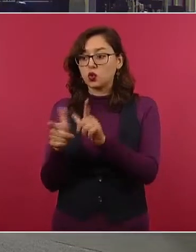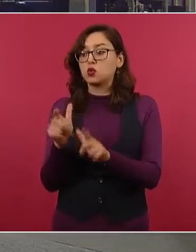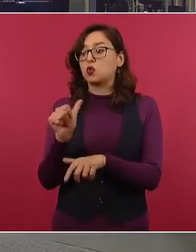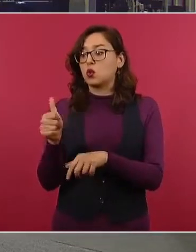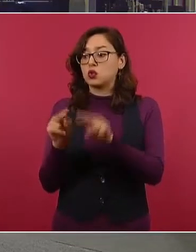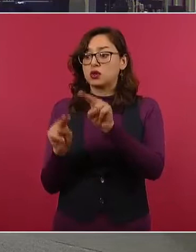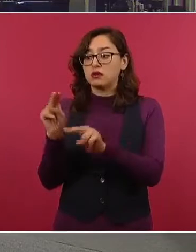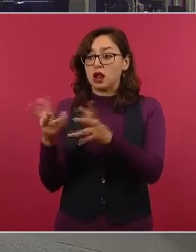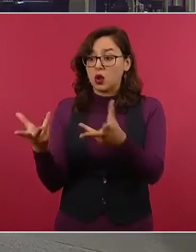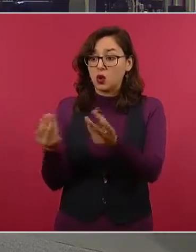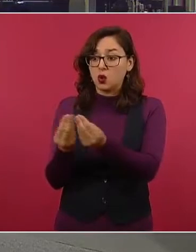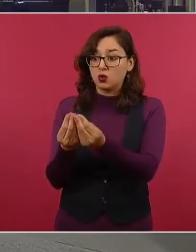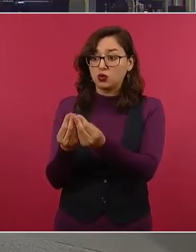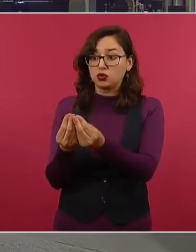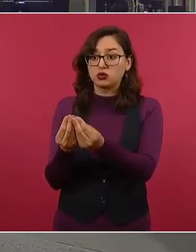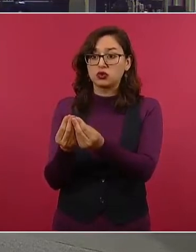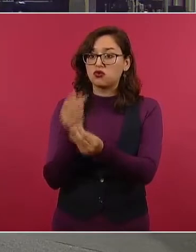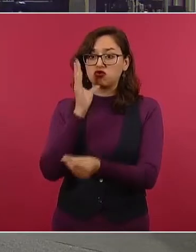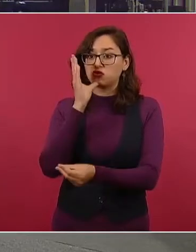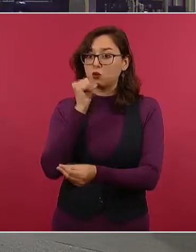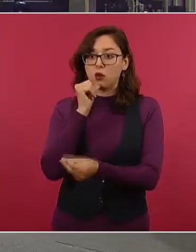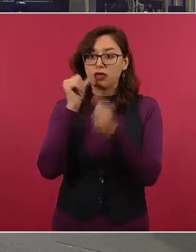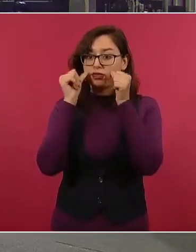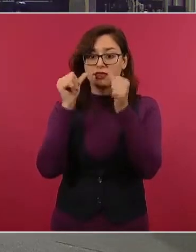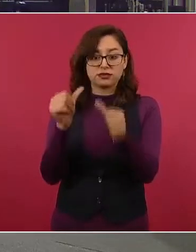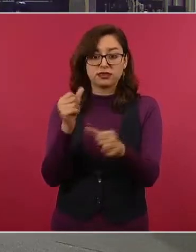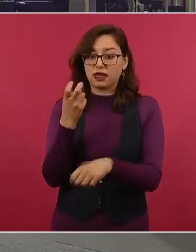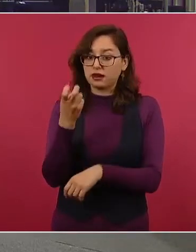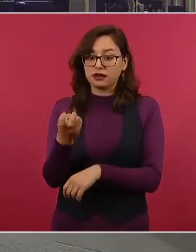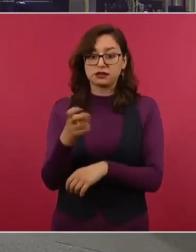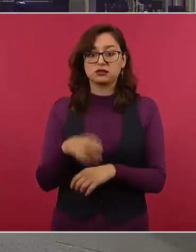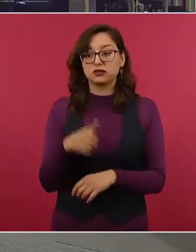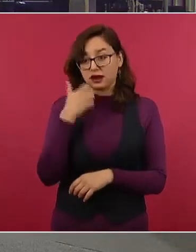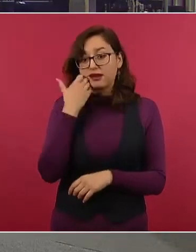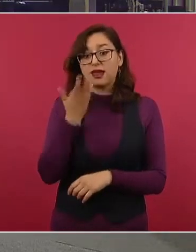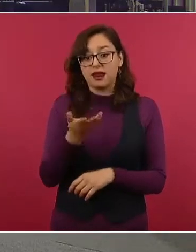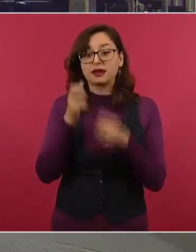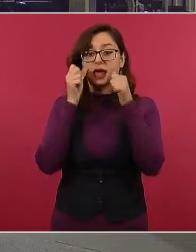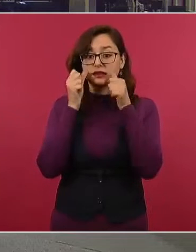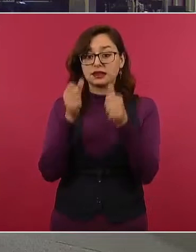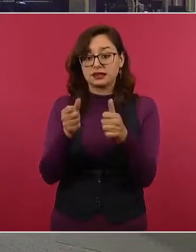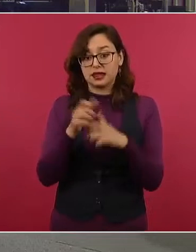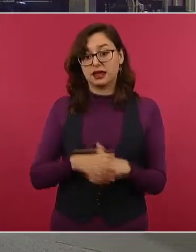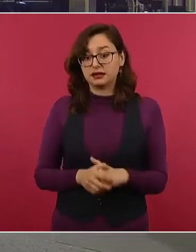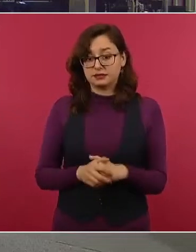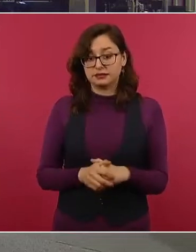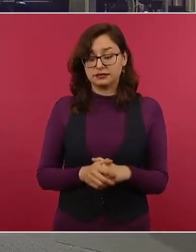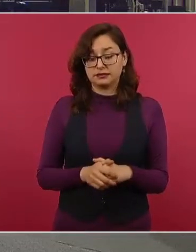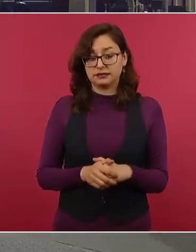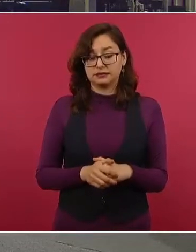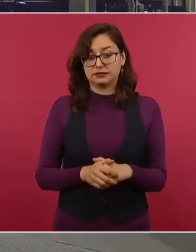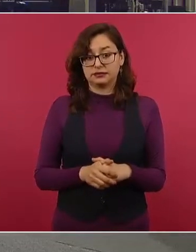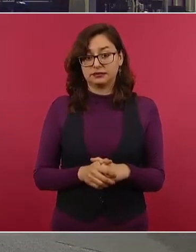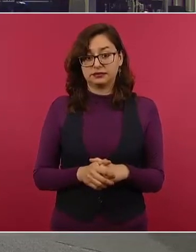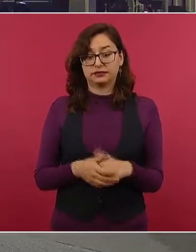cosas también y quieren ser escuchados también, señor presidente. El otro punto que quiero hacer hincapié es